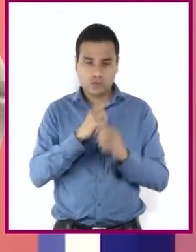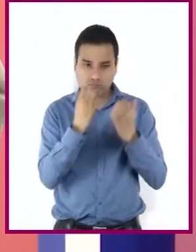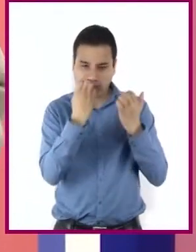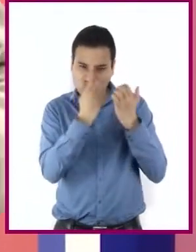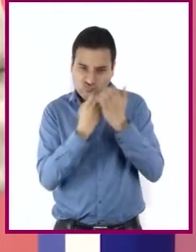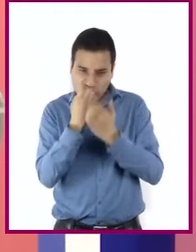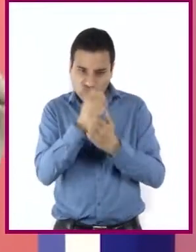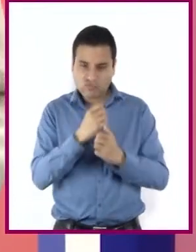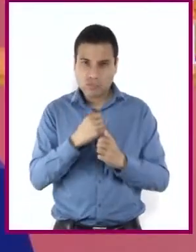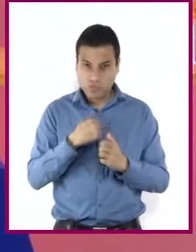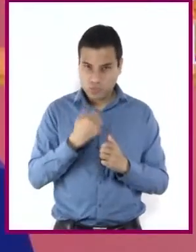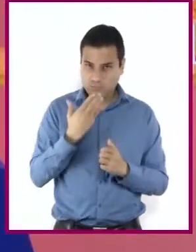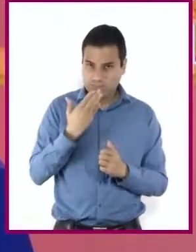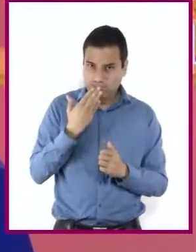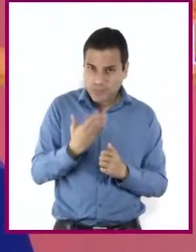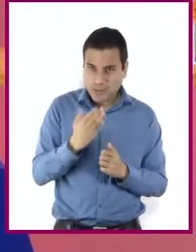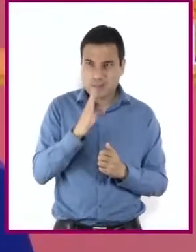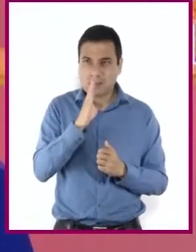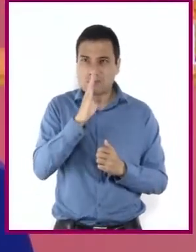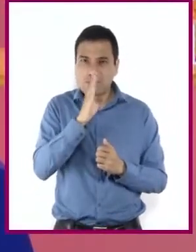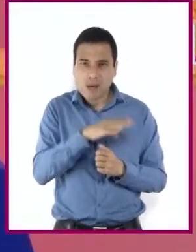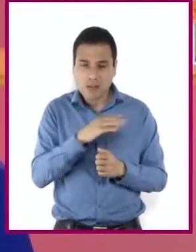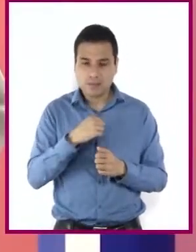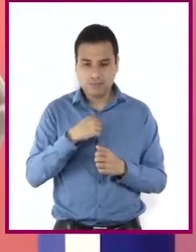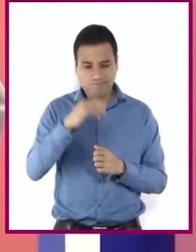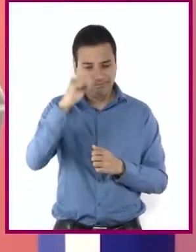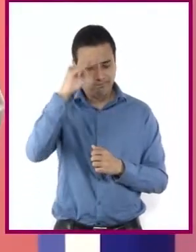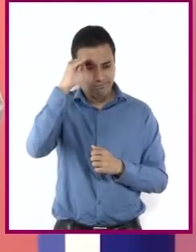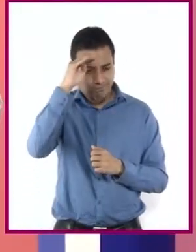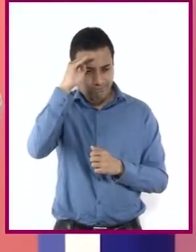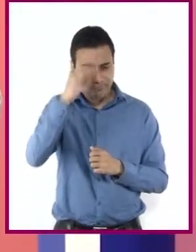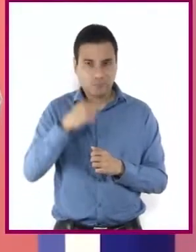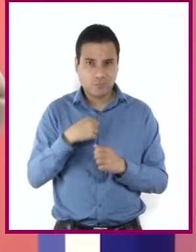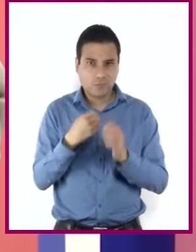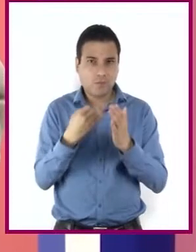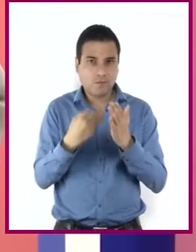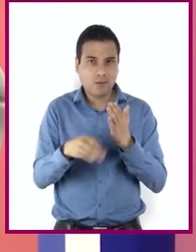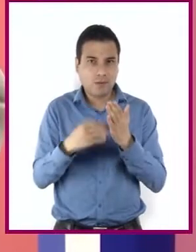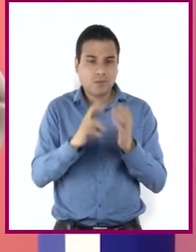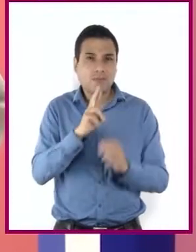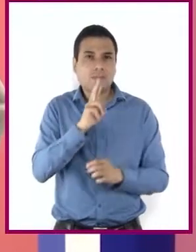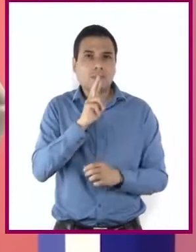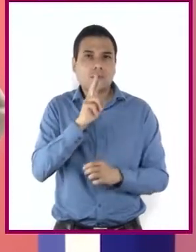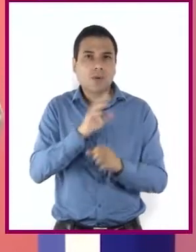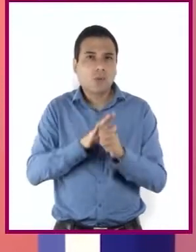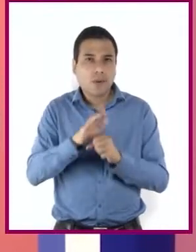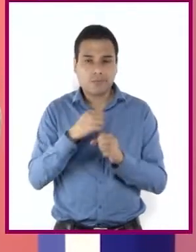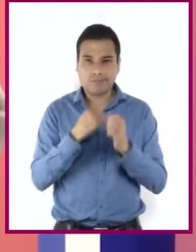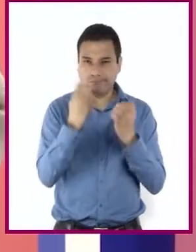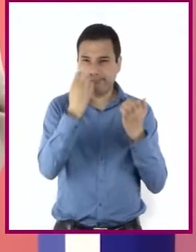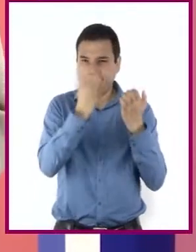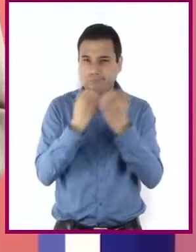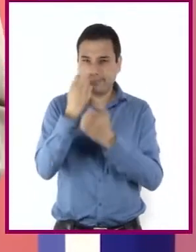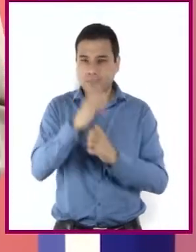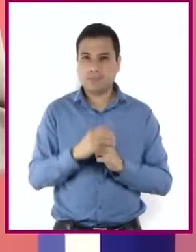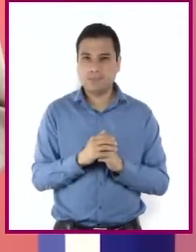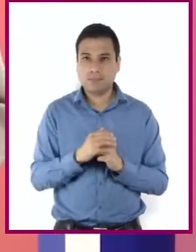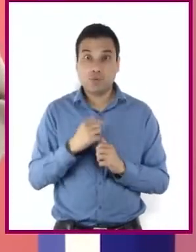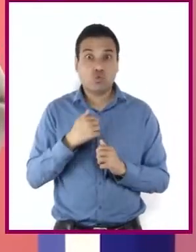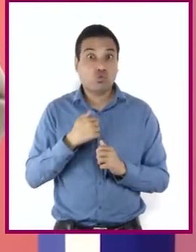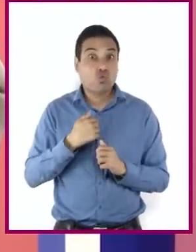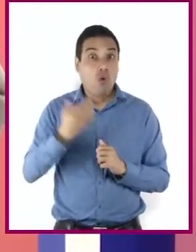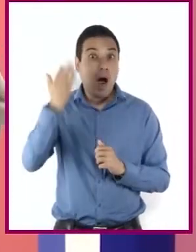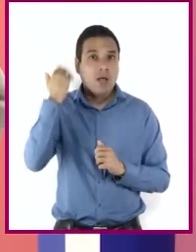dudas que surjan y hago una reflexión sobre cómo puedo mejorar. En una ocasión me molesté mucho con mis